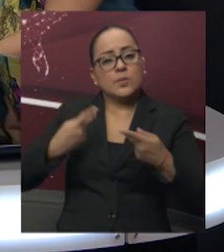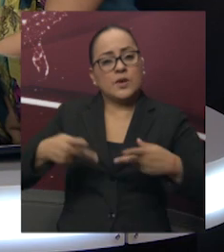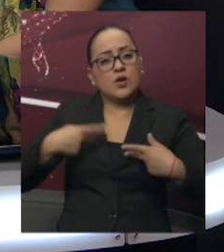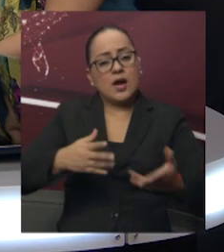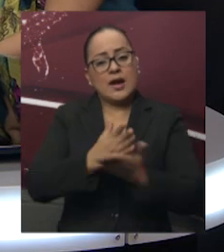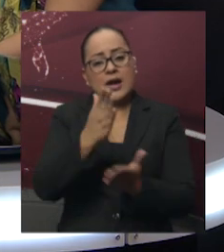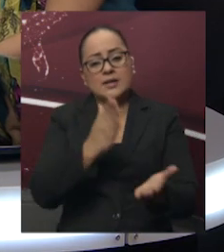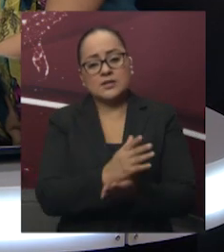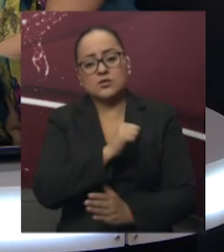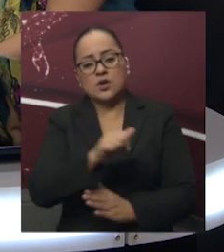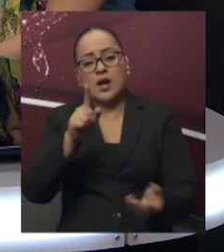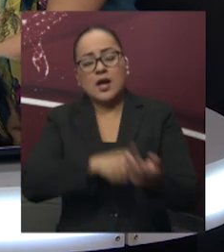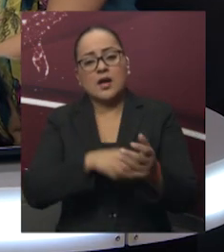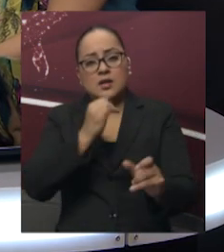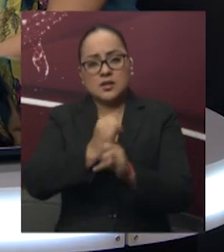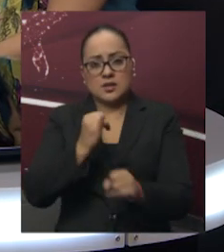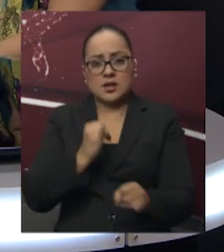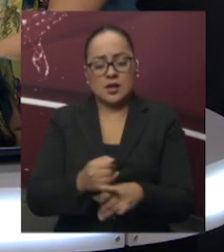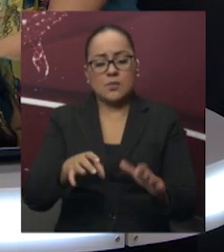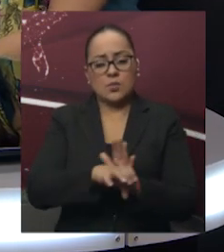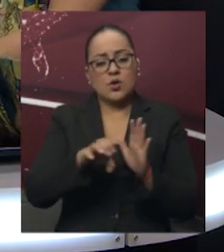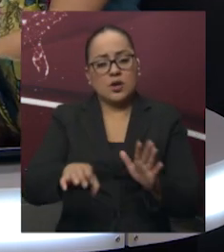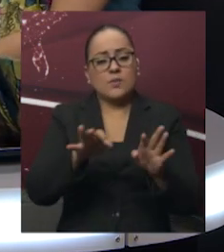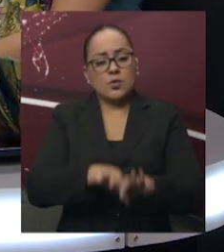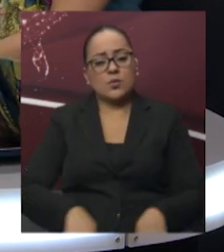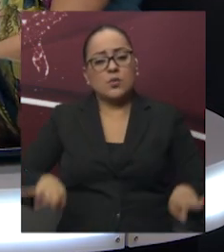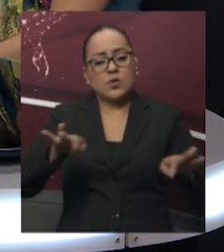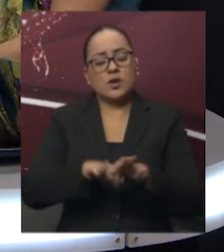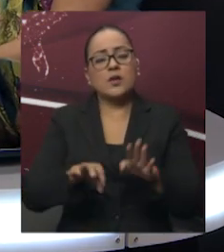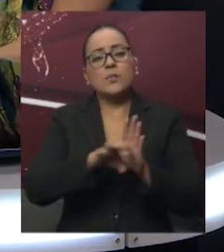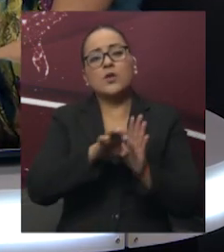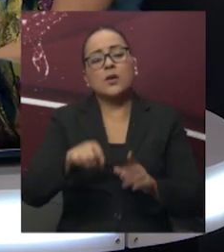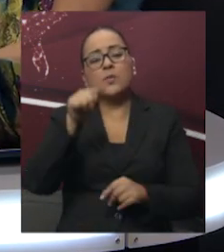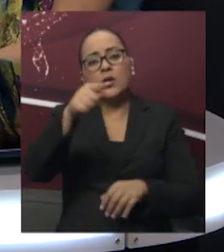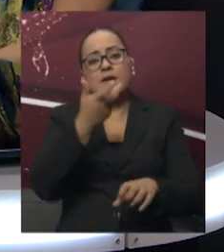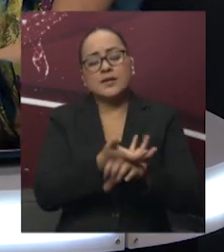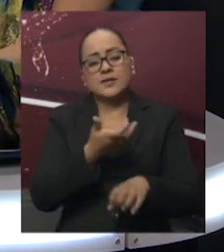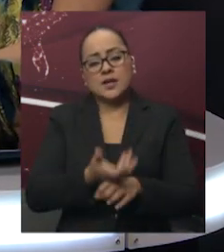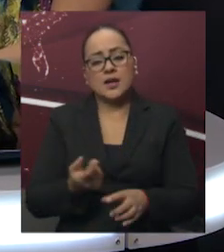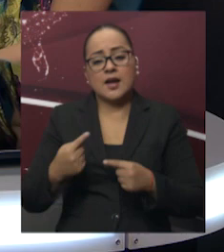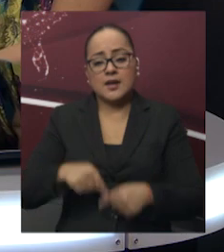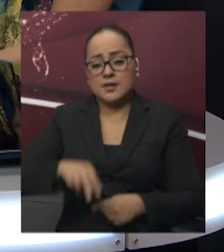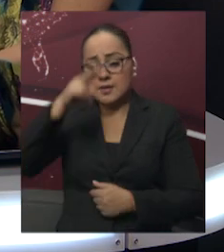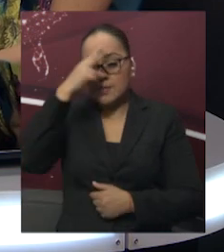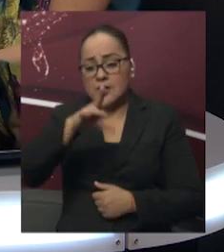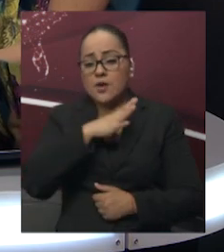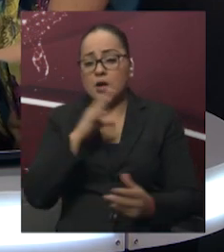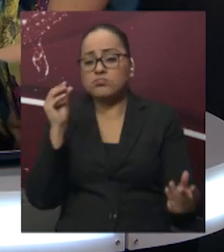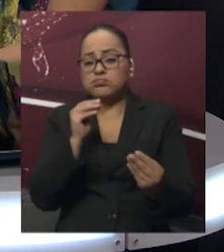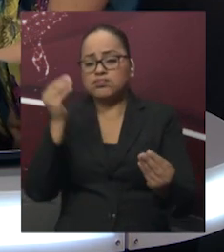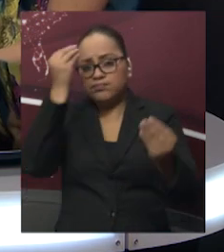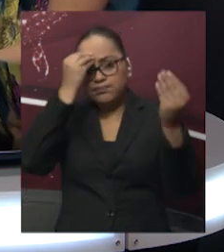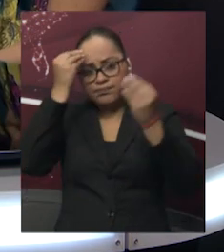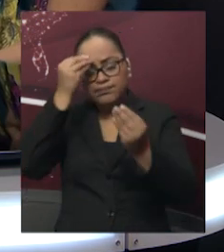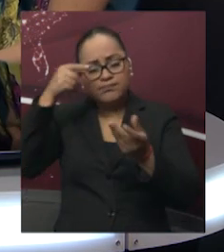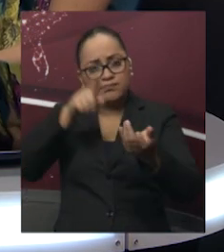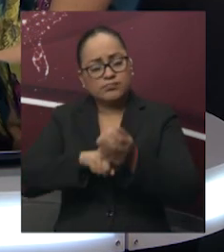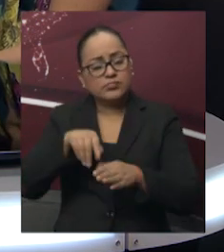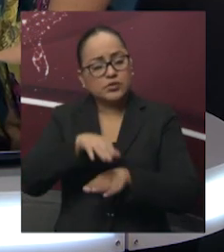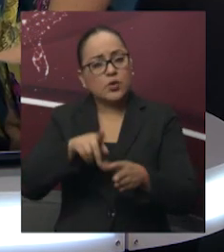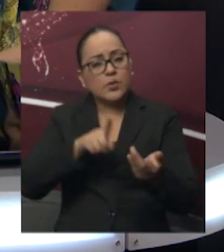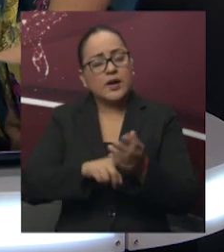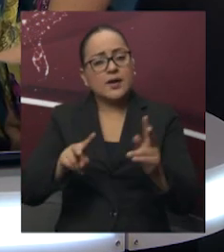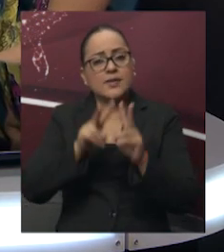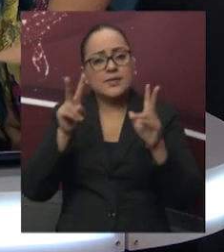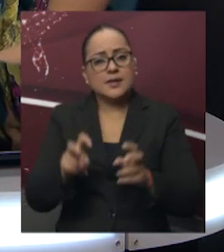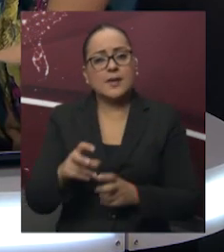a estas redes que son pues las matrices fundamentalmente en los Estados Unidos. En México ha habido un debate, una reflexión alrededor pues